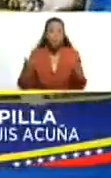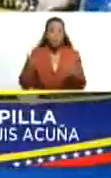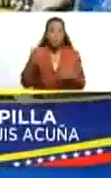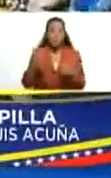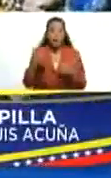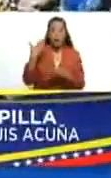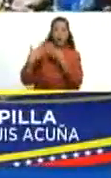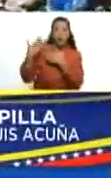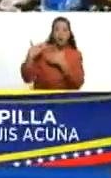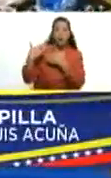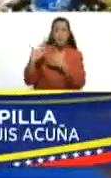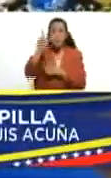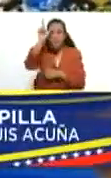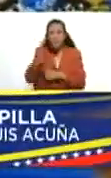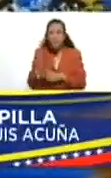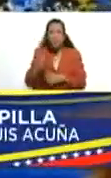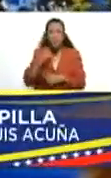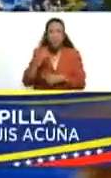Cuarta República,